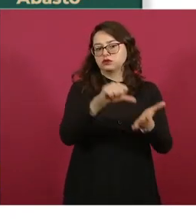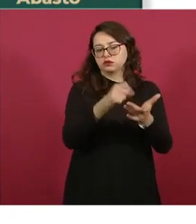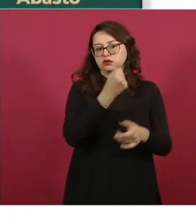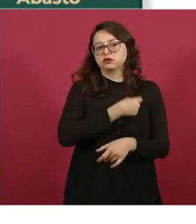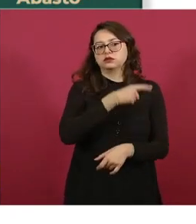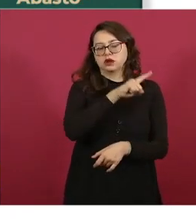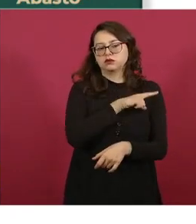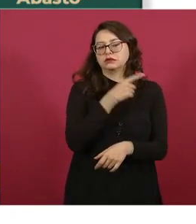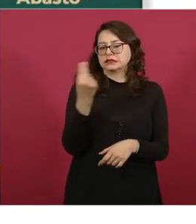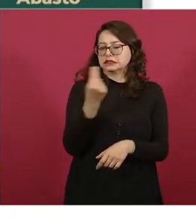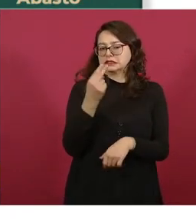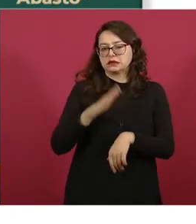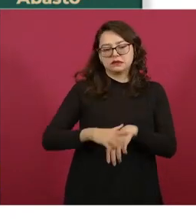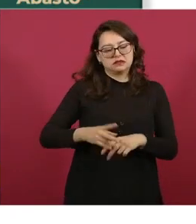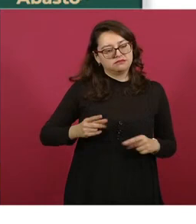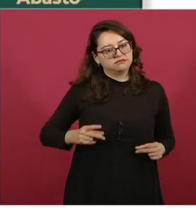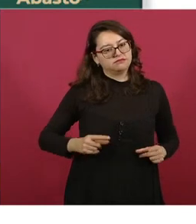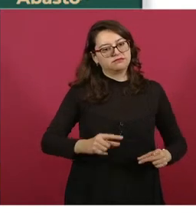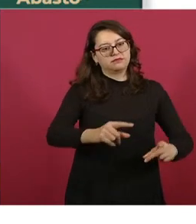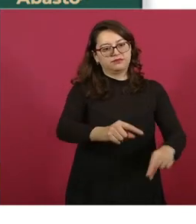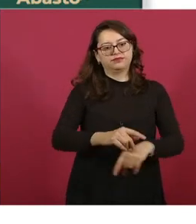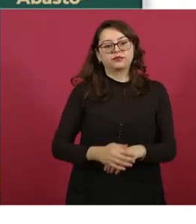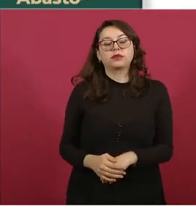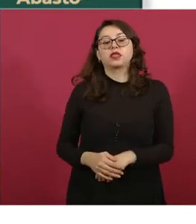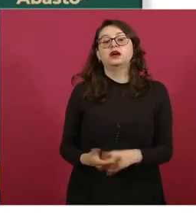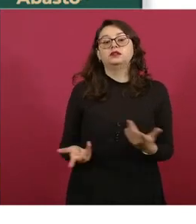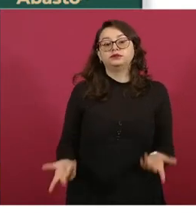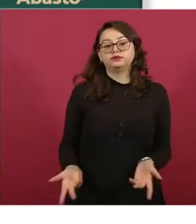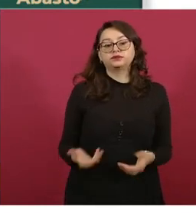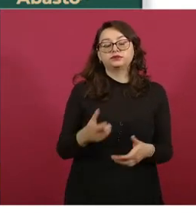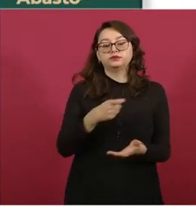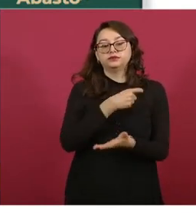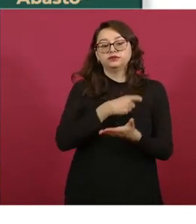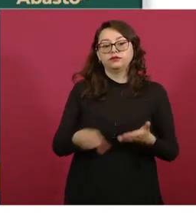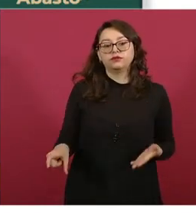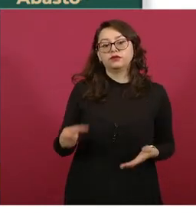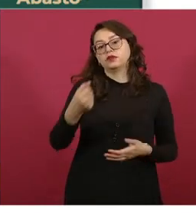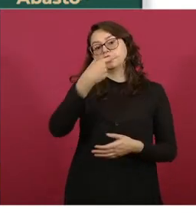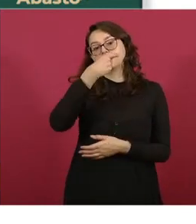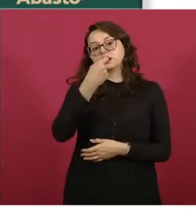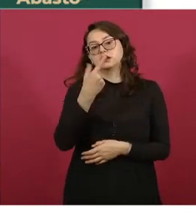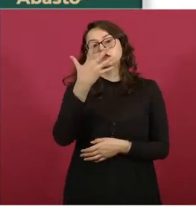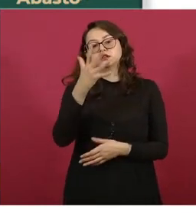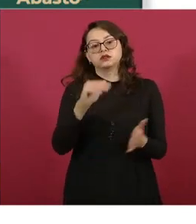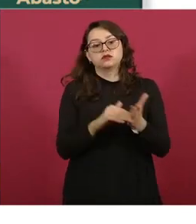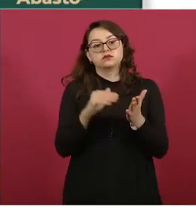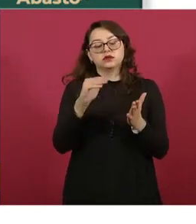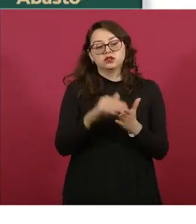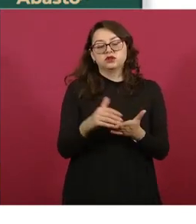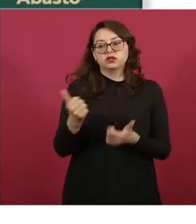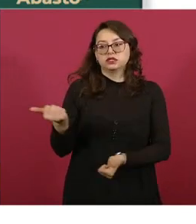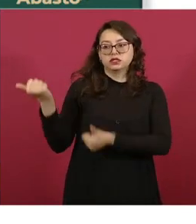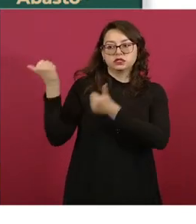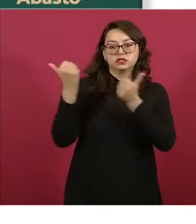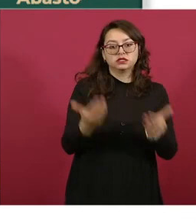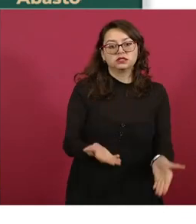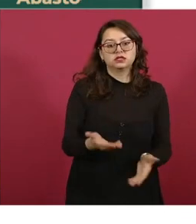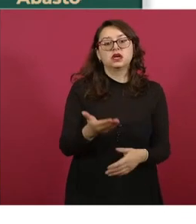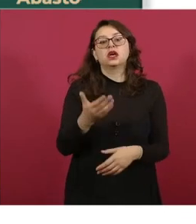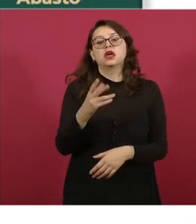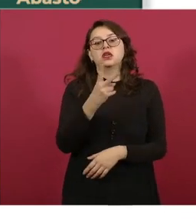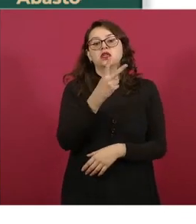atención. Se tienen 563 claves autorizadas y se han adquirido más de 5 millones de piezas con una inversión